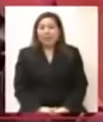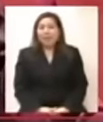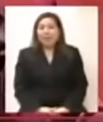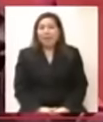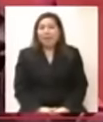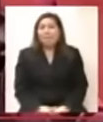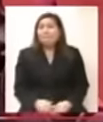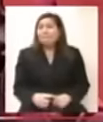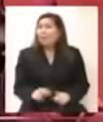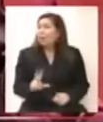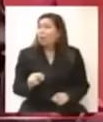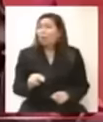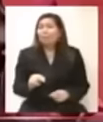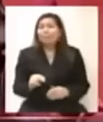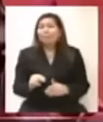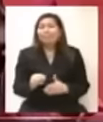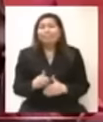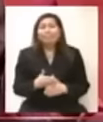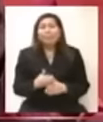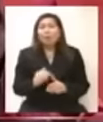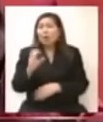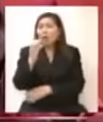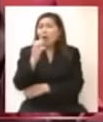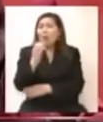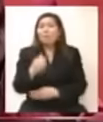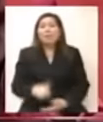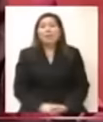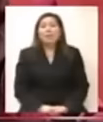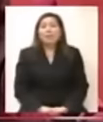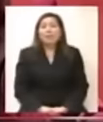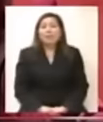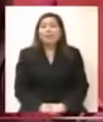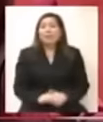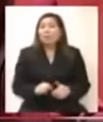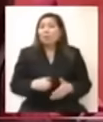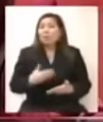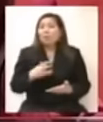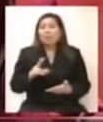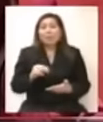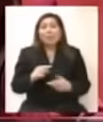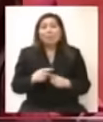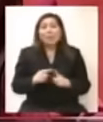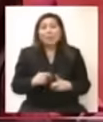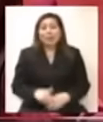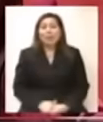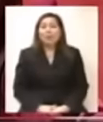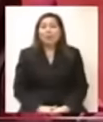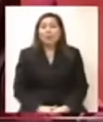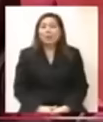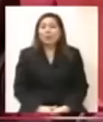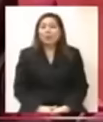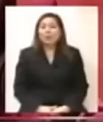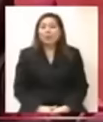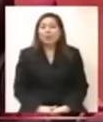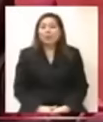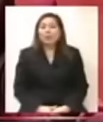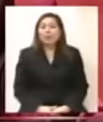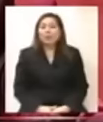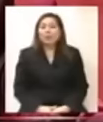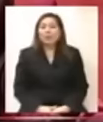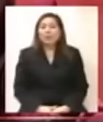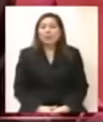pero no Colombia Si es que no fue legalmente pero digamos